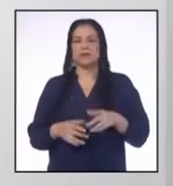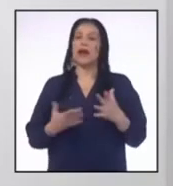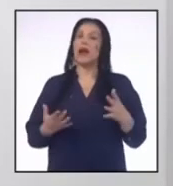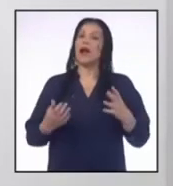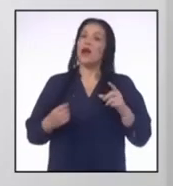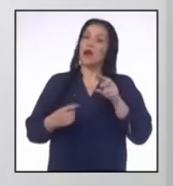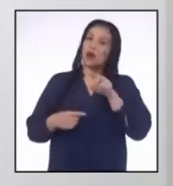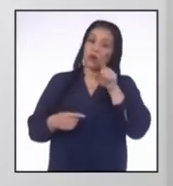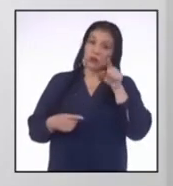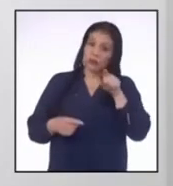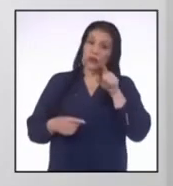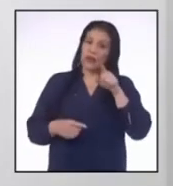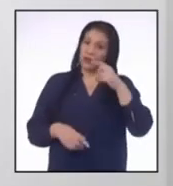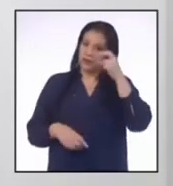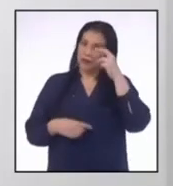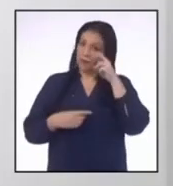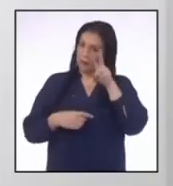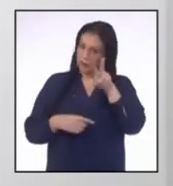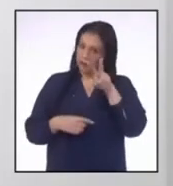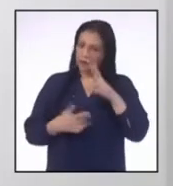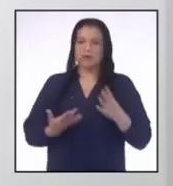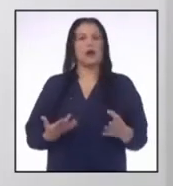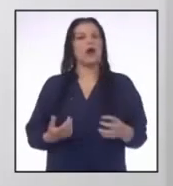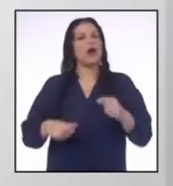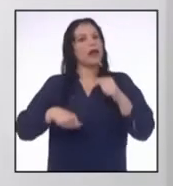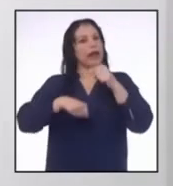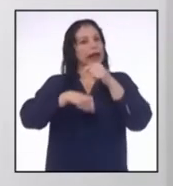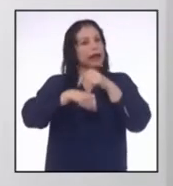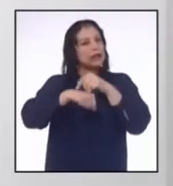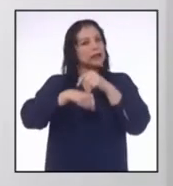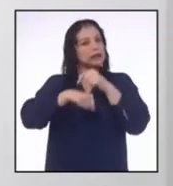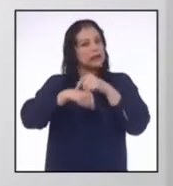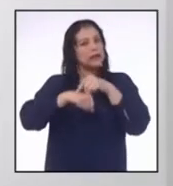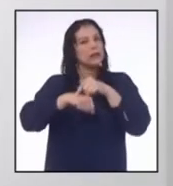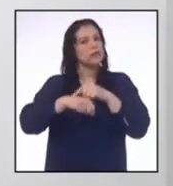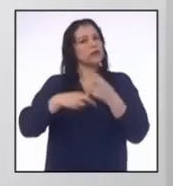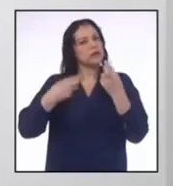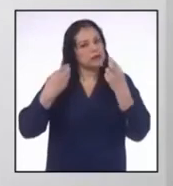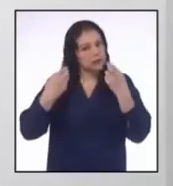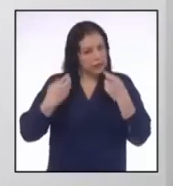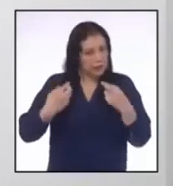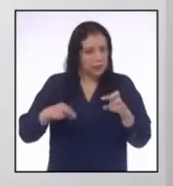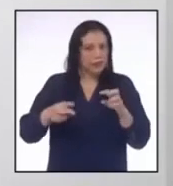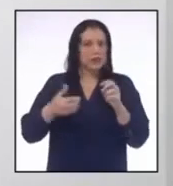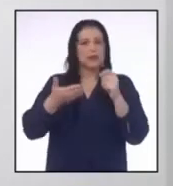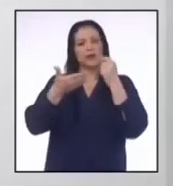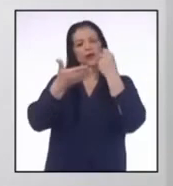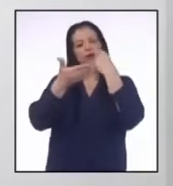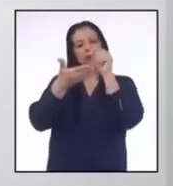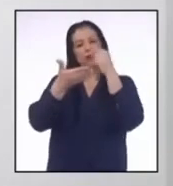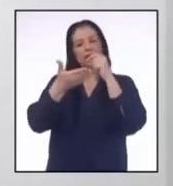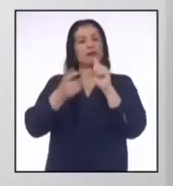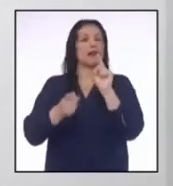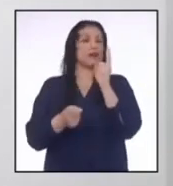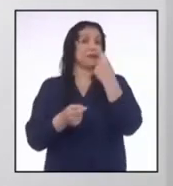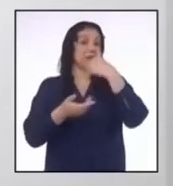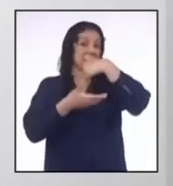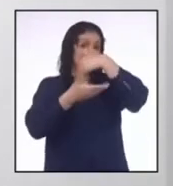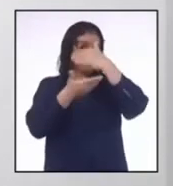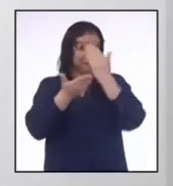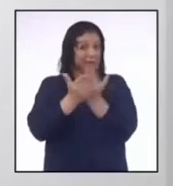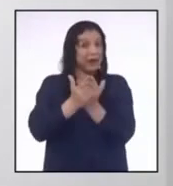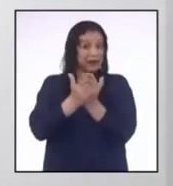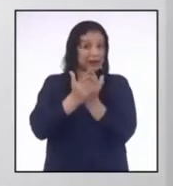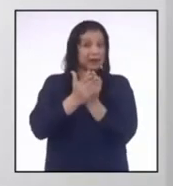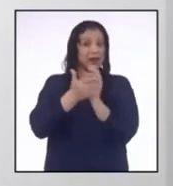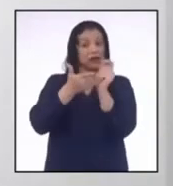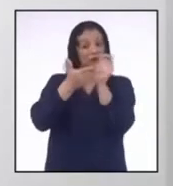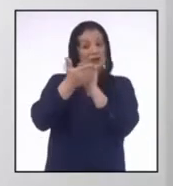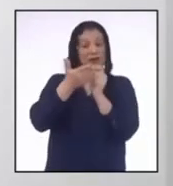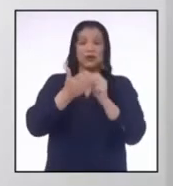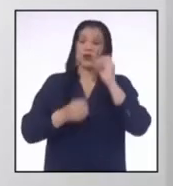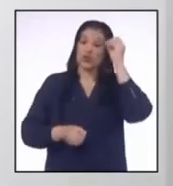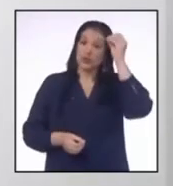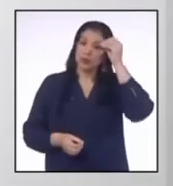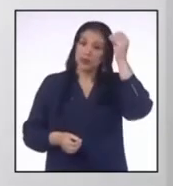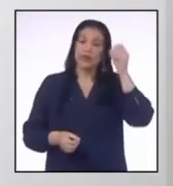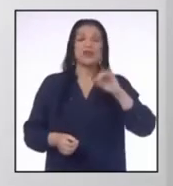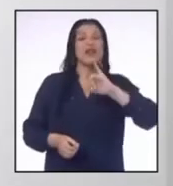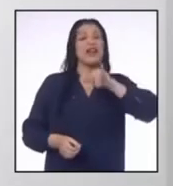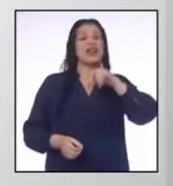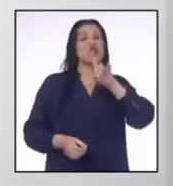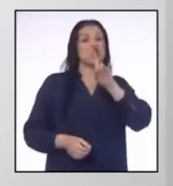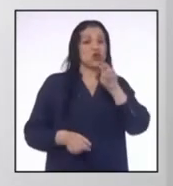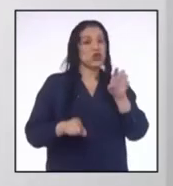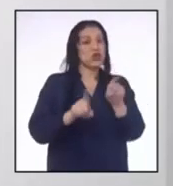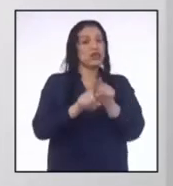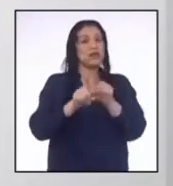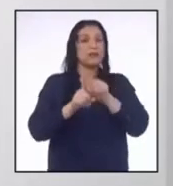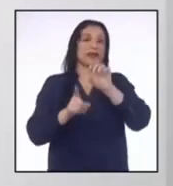Como se han dado cuenta, el tiempo solo nos ha permitido revisar la primera parte de los artículos de opinión de